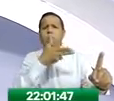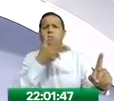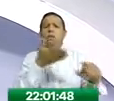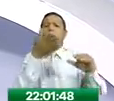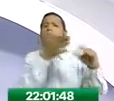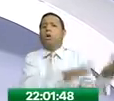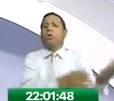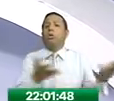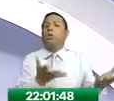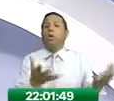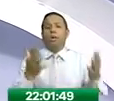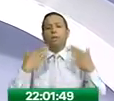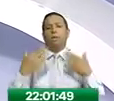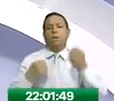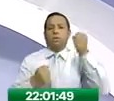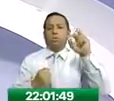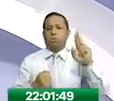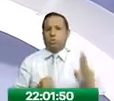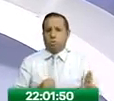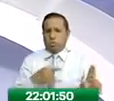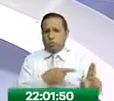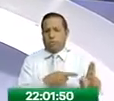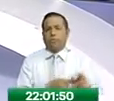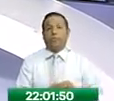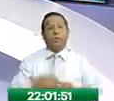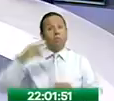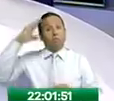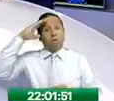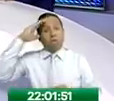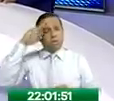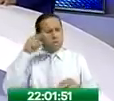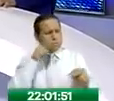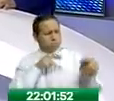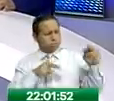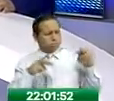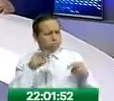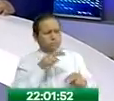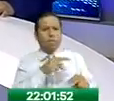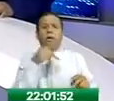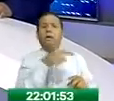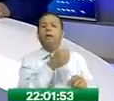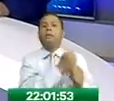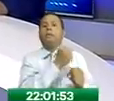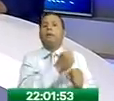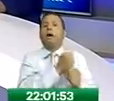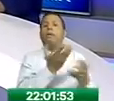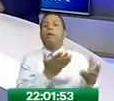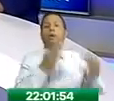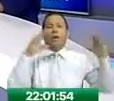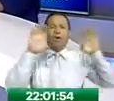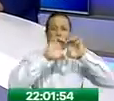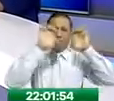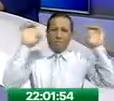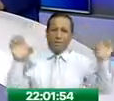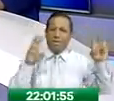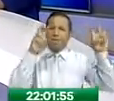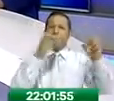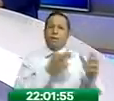la isla Trinitaria, al sur de Guayaquil. Según la Policía Nacional, la víctima laboraba en una compañía de seguridad.